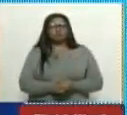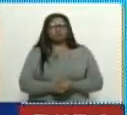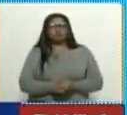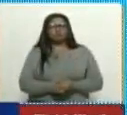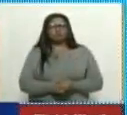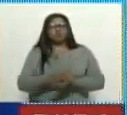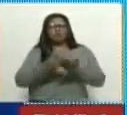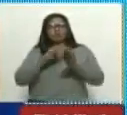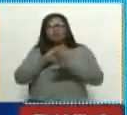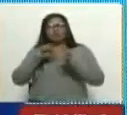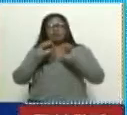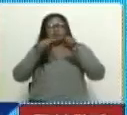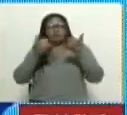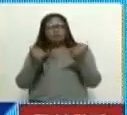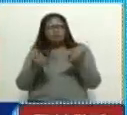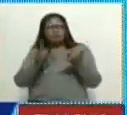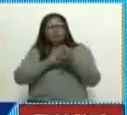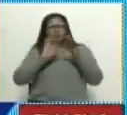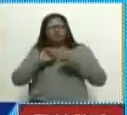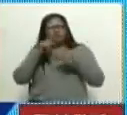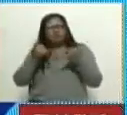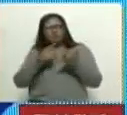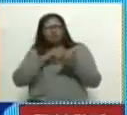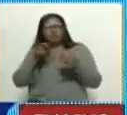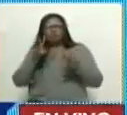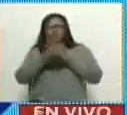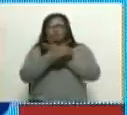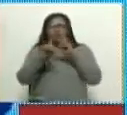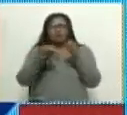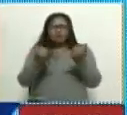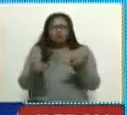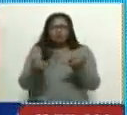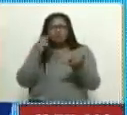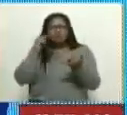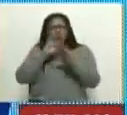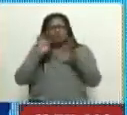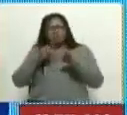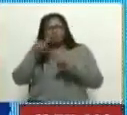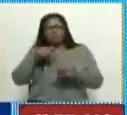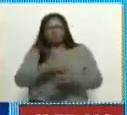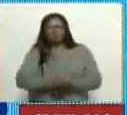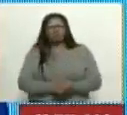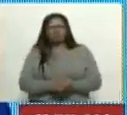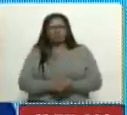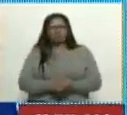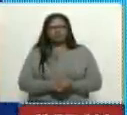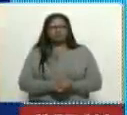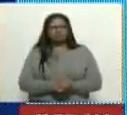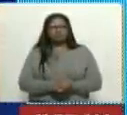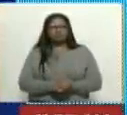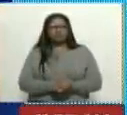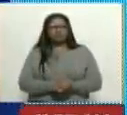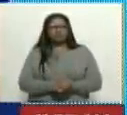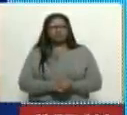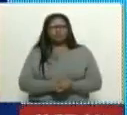a partir de la crítica a las democracias existentes entonces Y lamentablemente un hoy